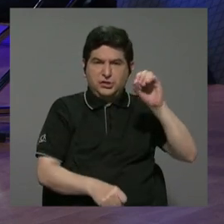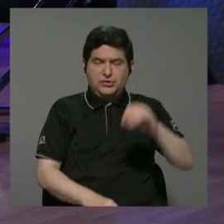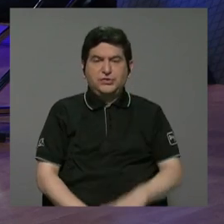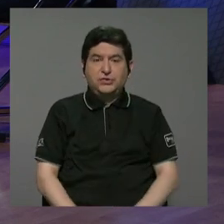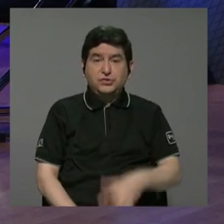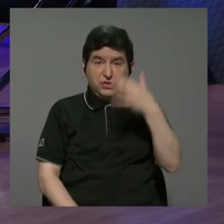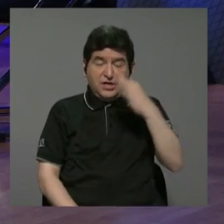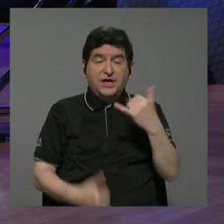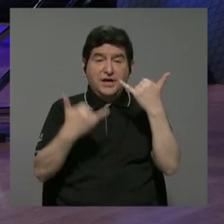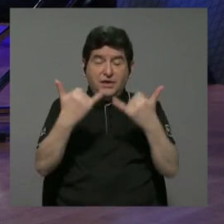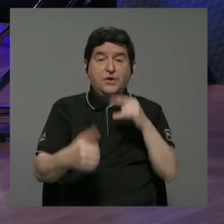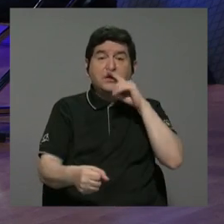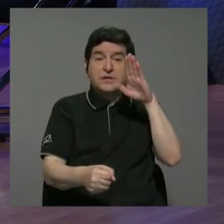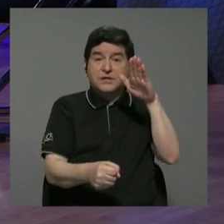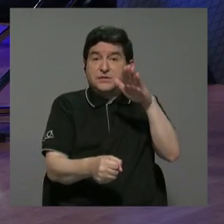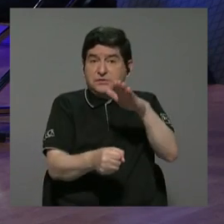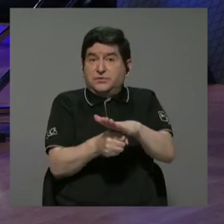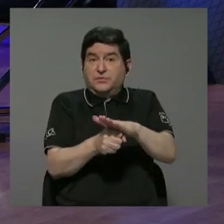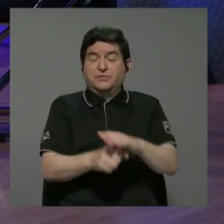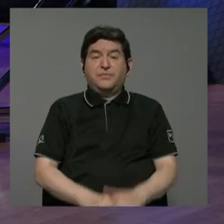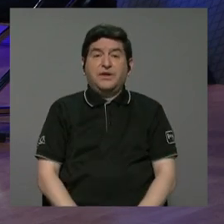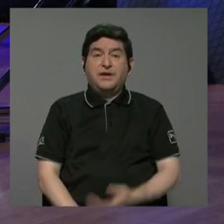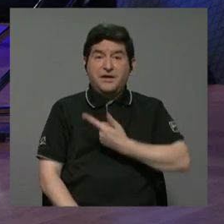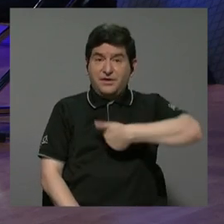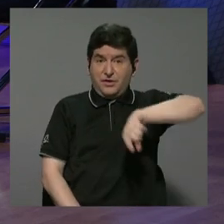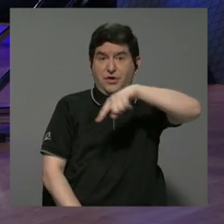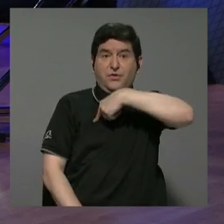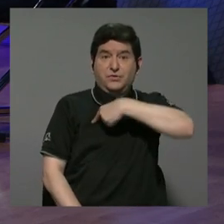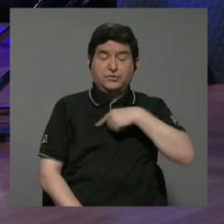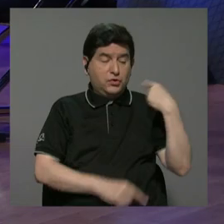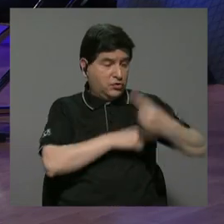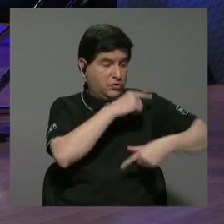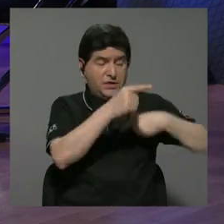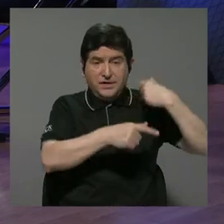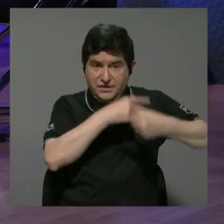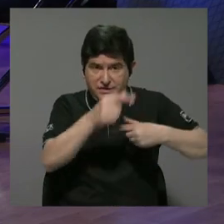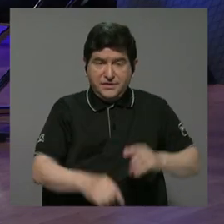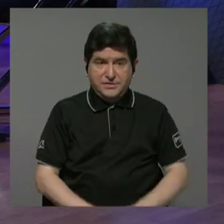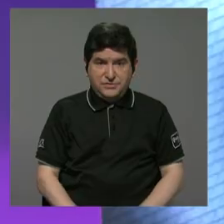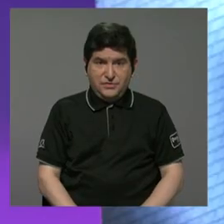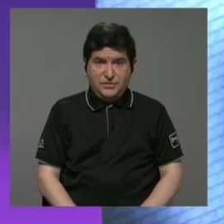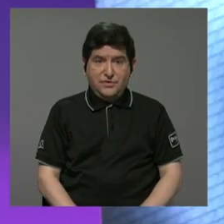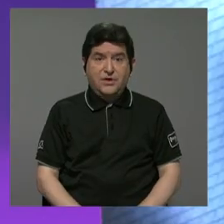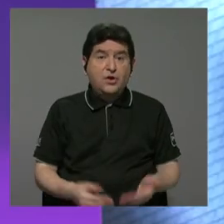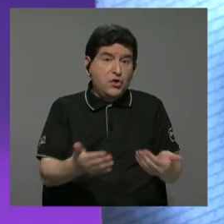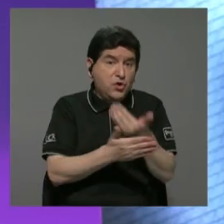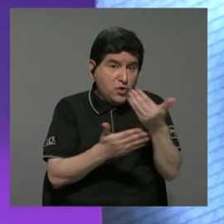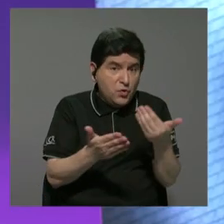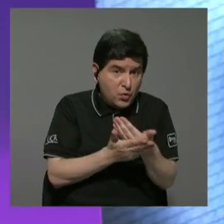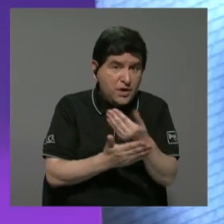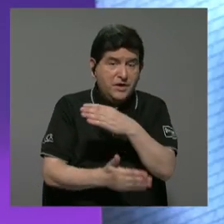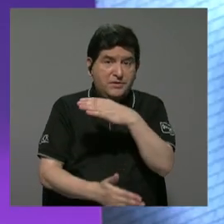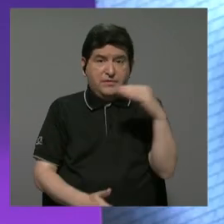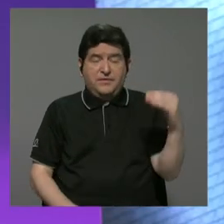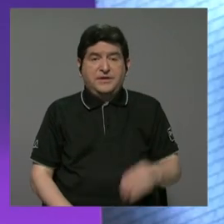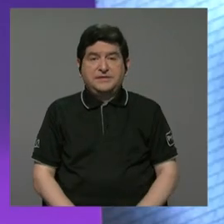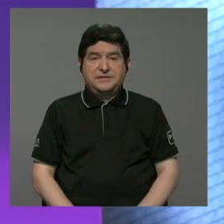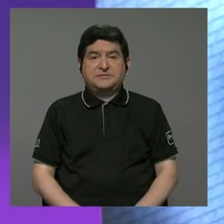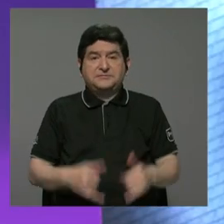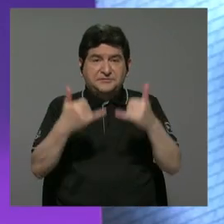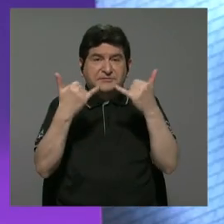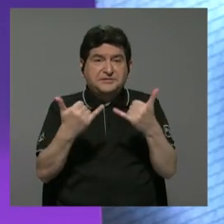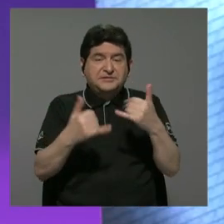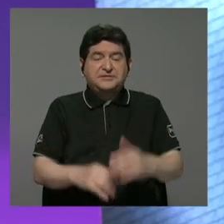que está cristalizando, ¿verdad?, y que nos toca como generación, tanto las generaciones nuevas como las que andamos,